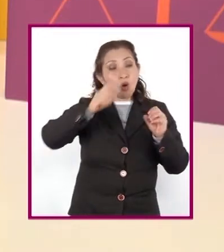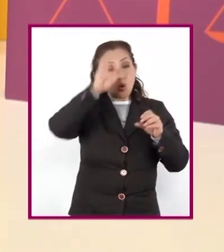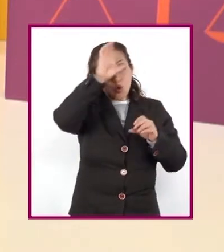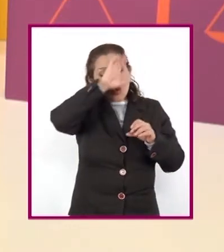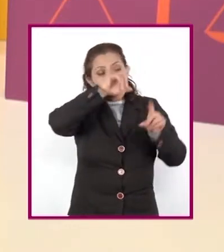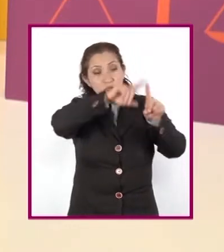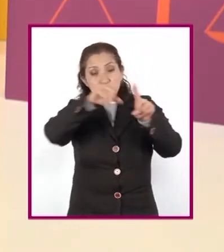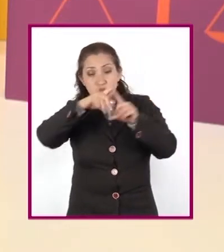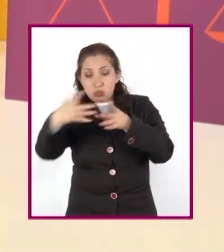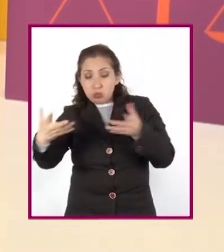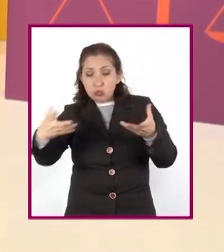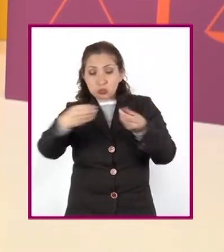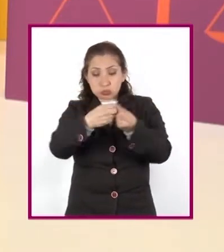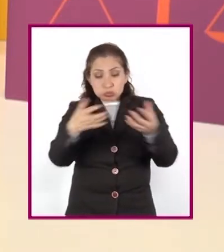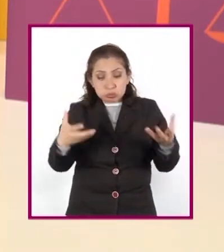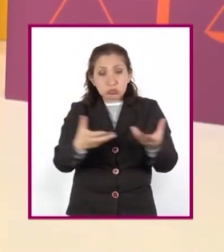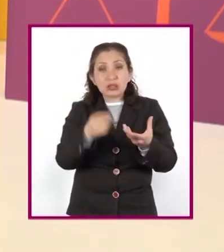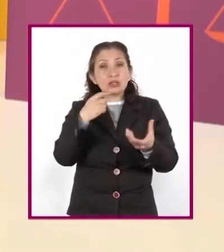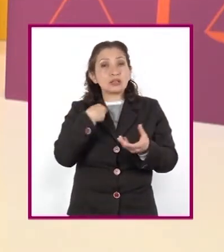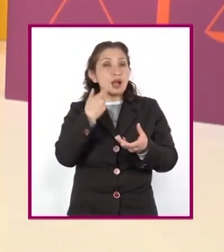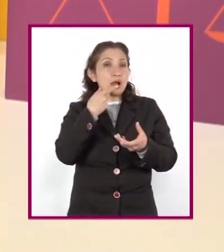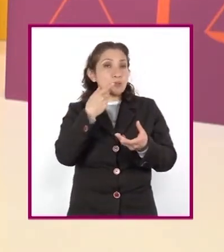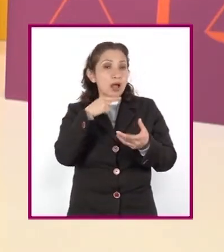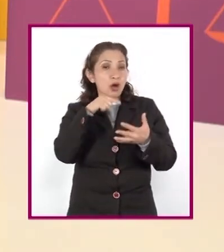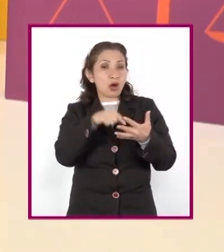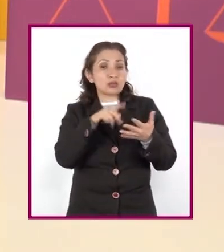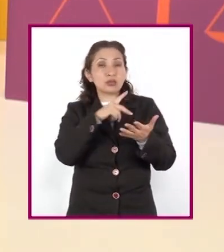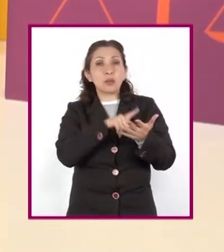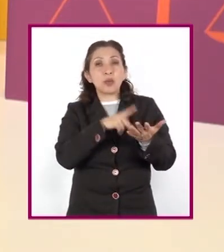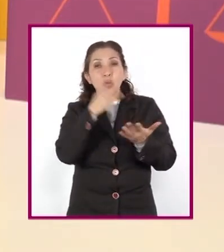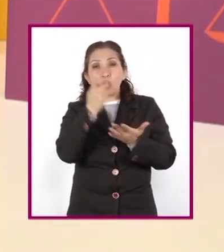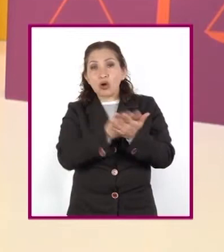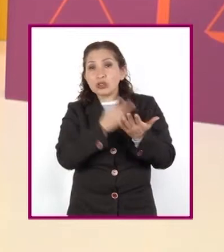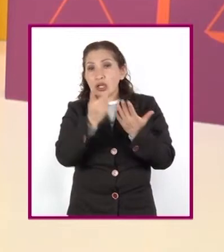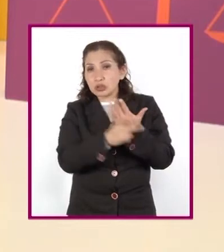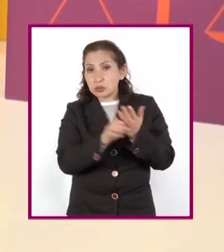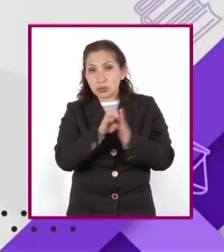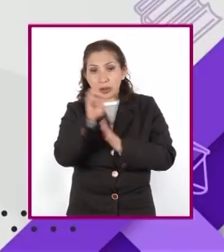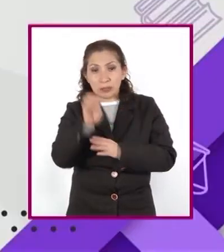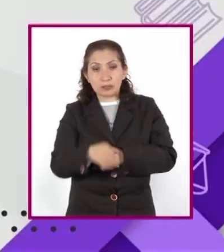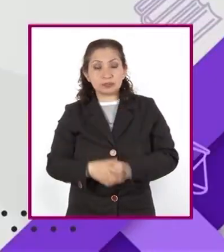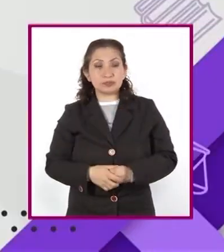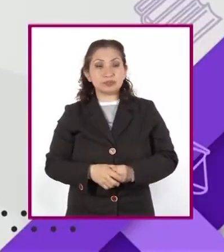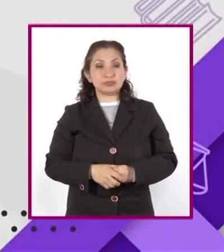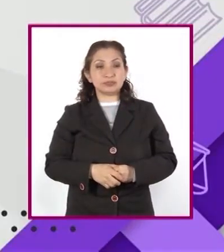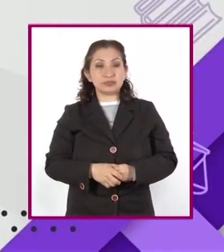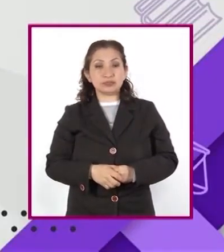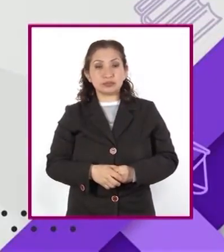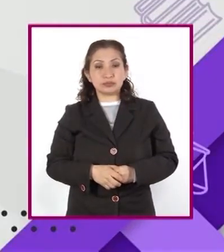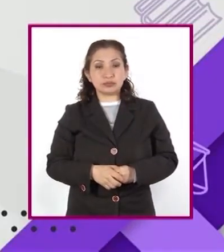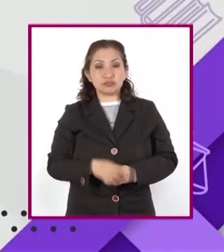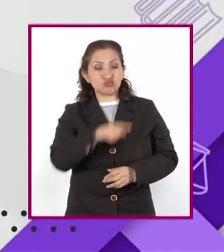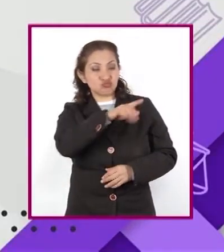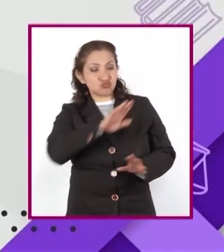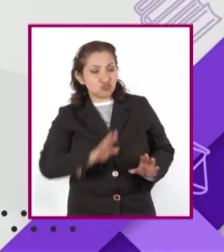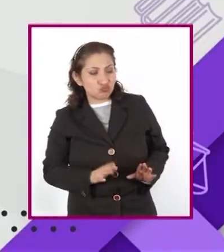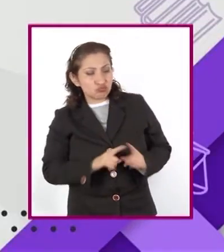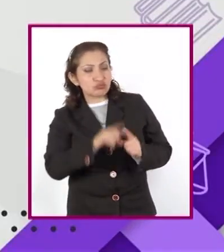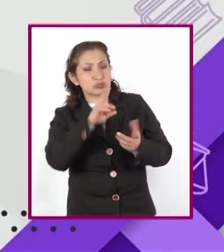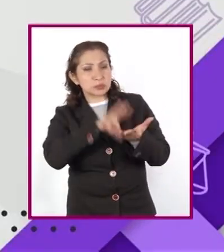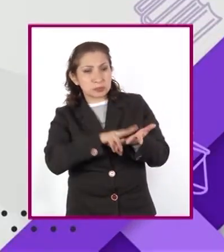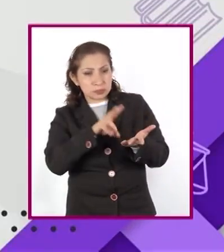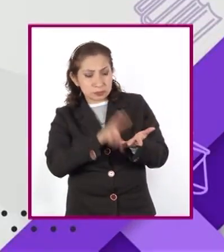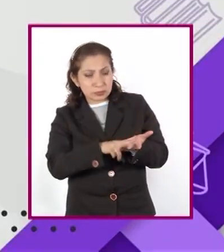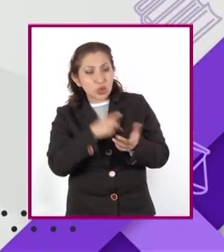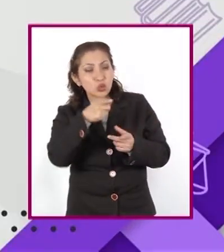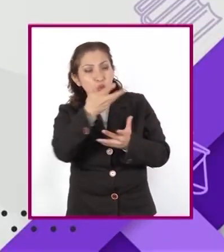refiere aspectos que se relacionan con los proyectos tales como las actitudes, los valores